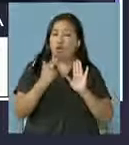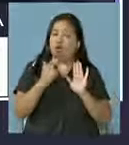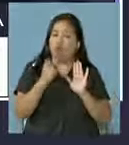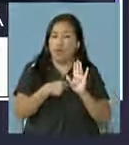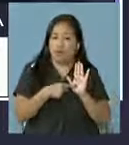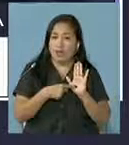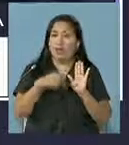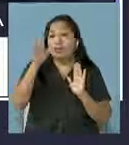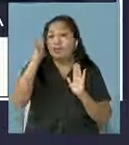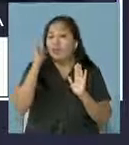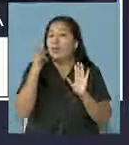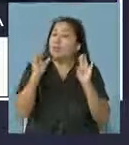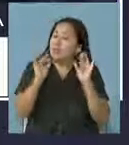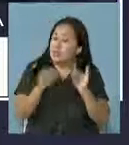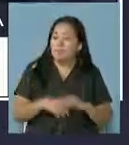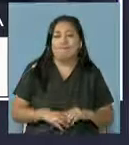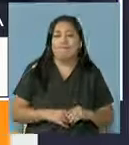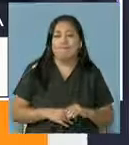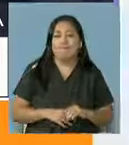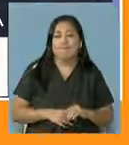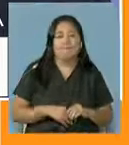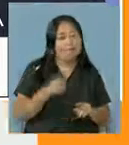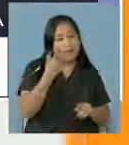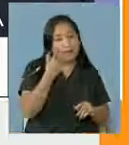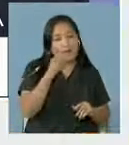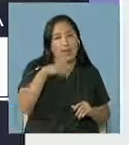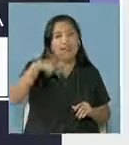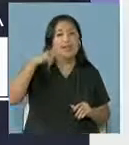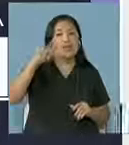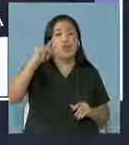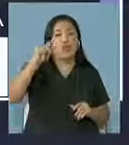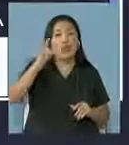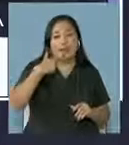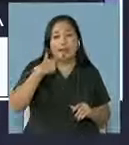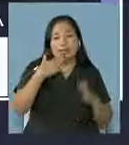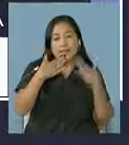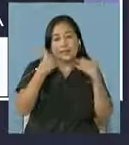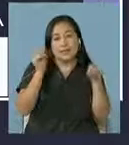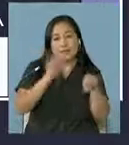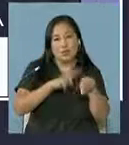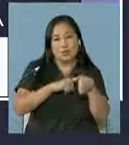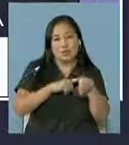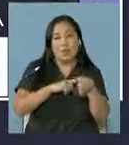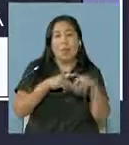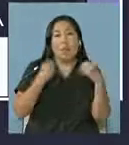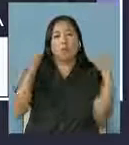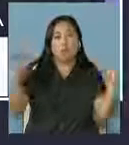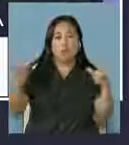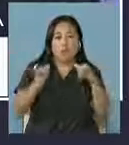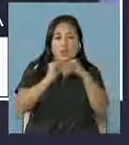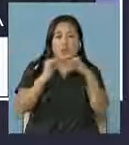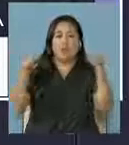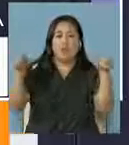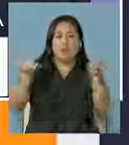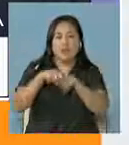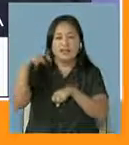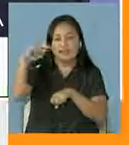puede saber Es que viene complicada la cosa ahí está Nicolás González casillo Gracias por estos minutos aquí para el noticiero de